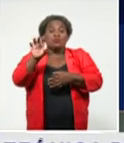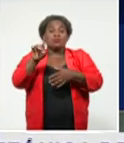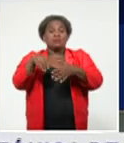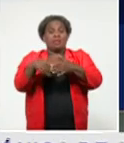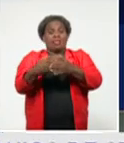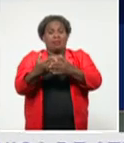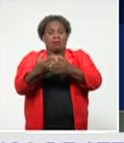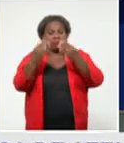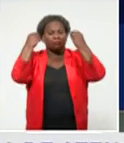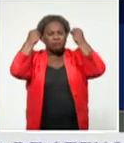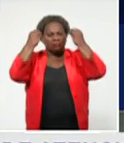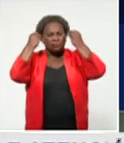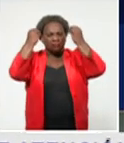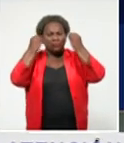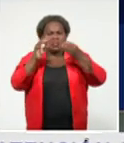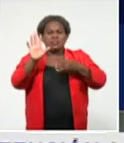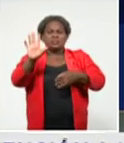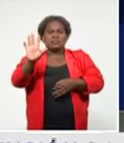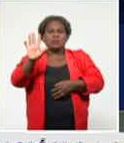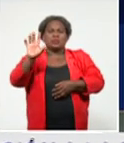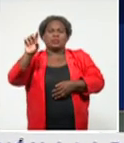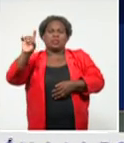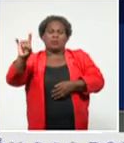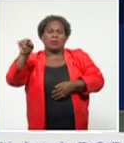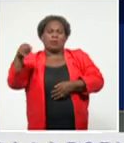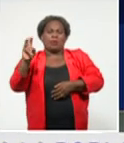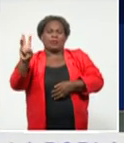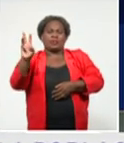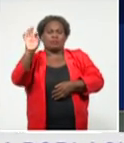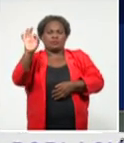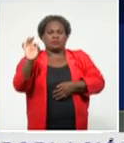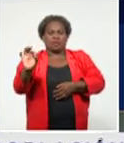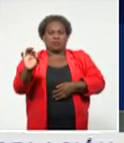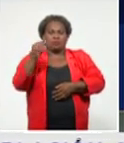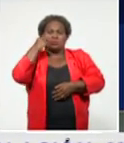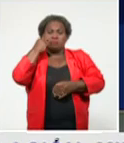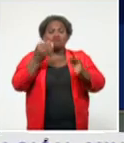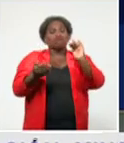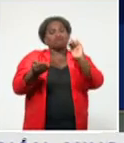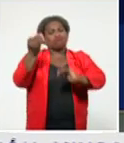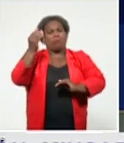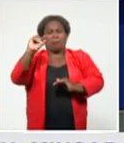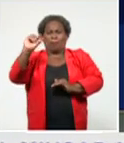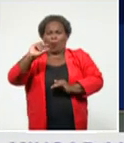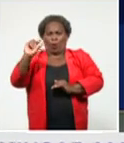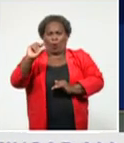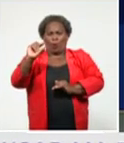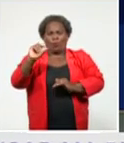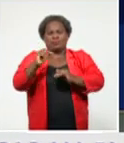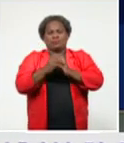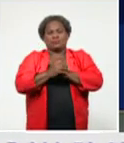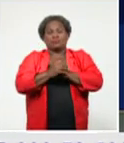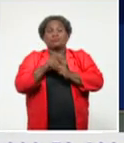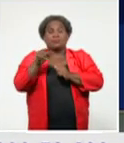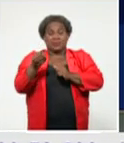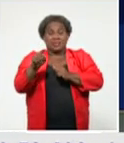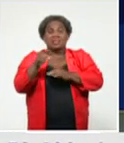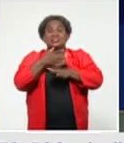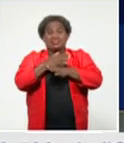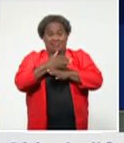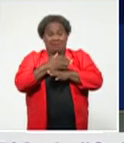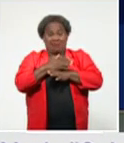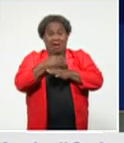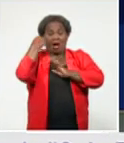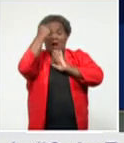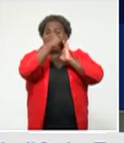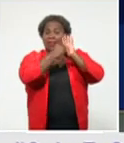el 59,3%, discretamente superior, lo que resalta característica